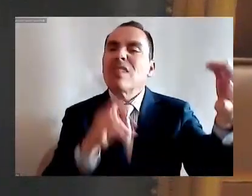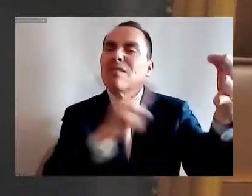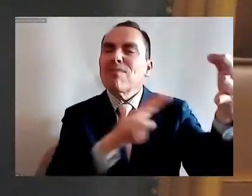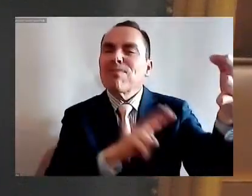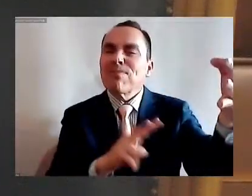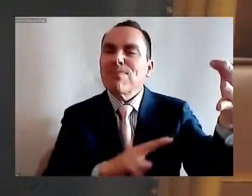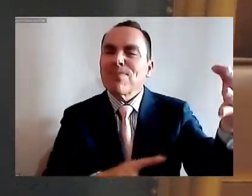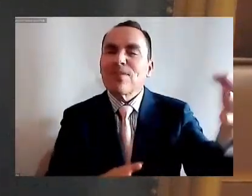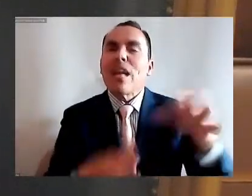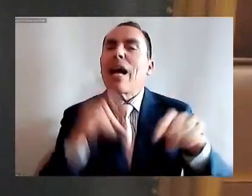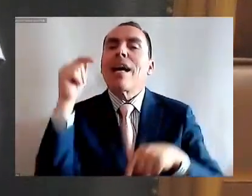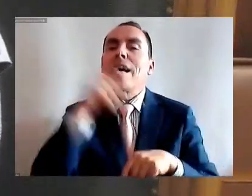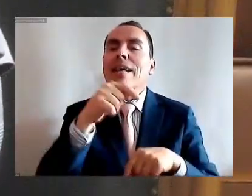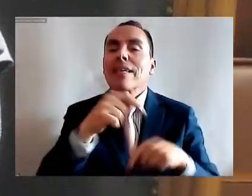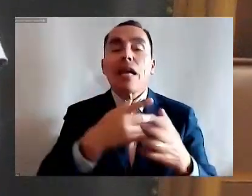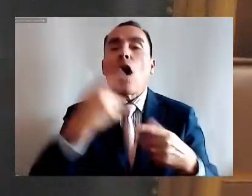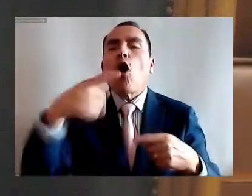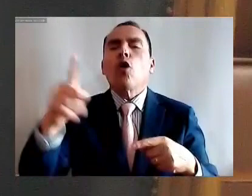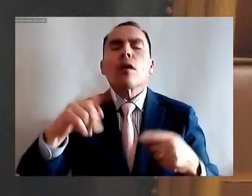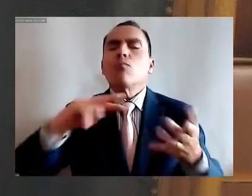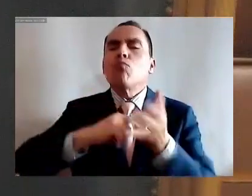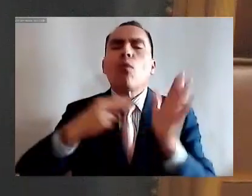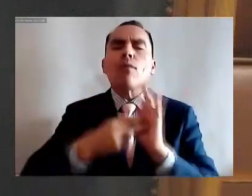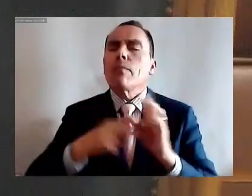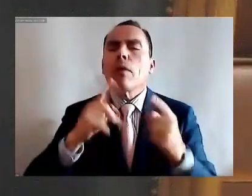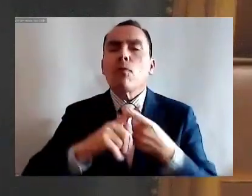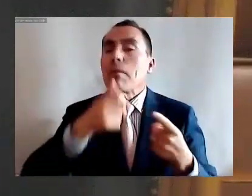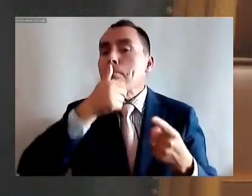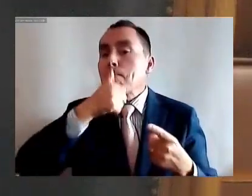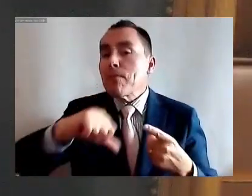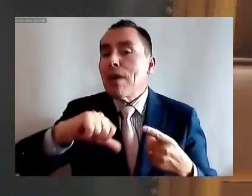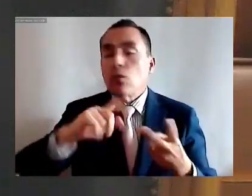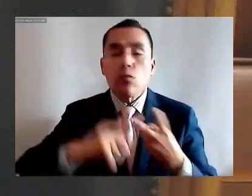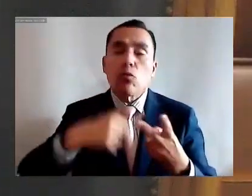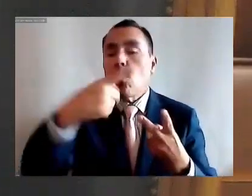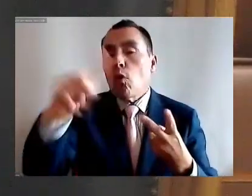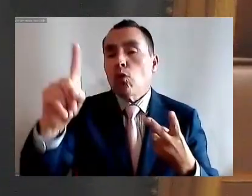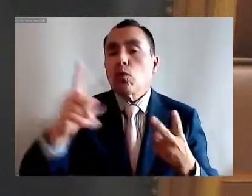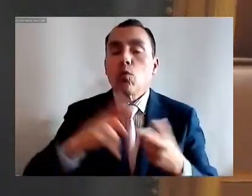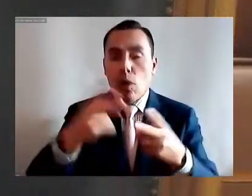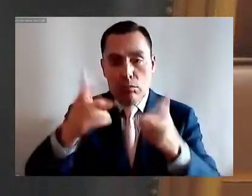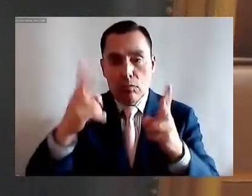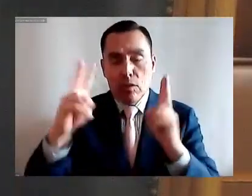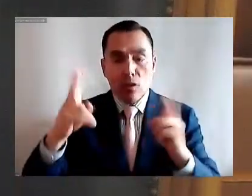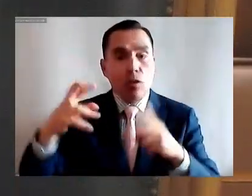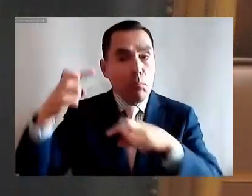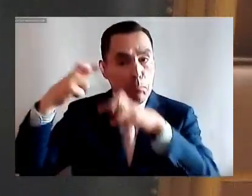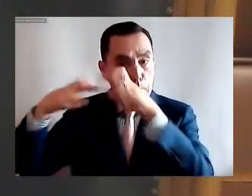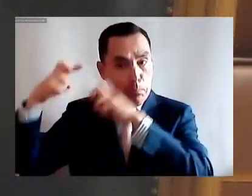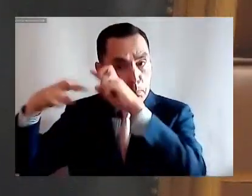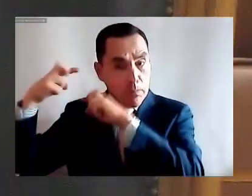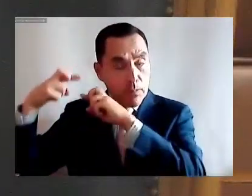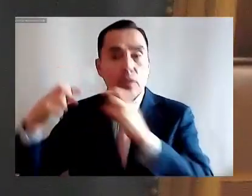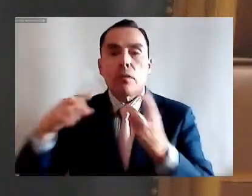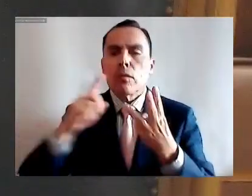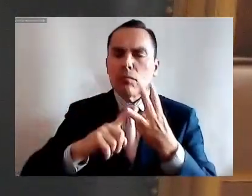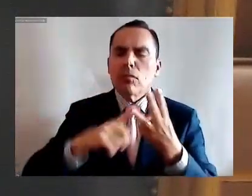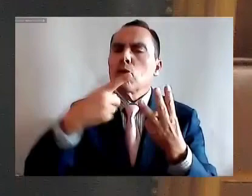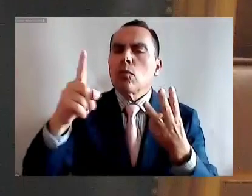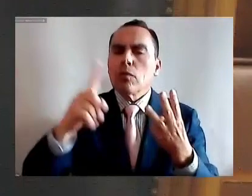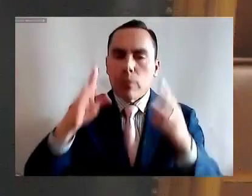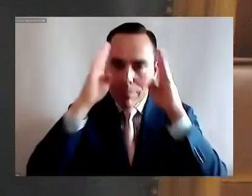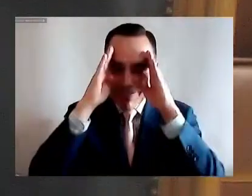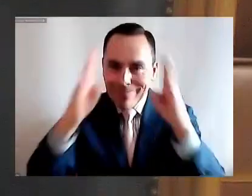se presentan en el ámbito del derecho privado y principalmente del derecho patrimonial, desde la perspectiva de género.